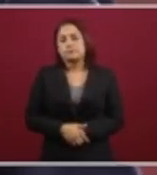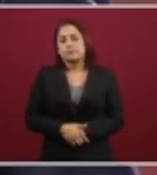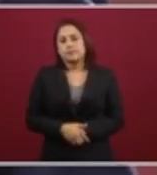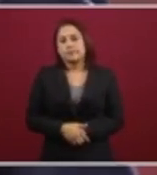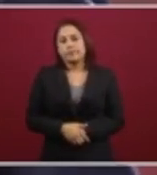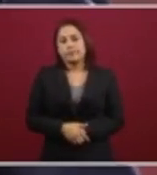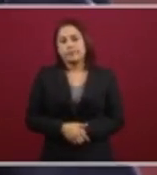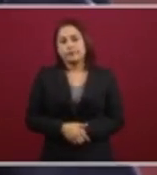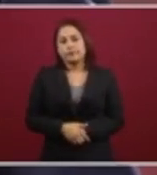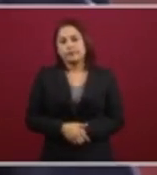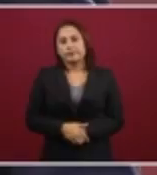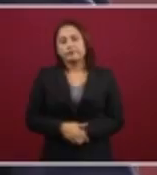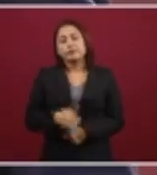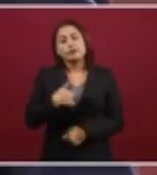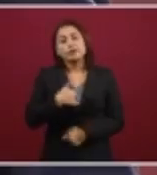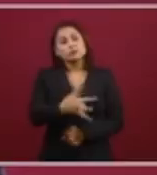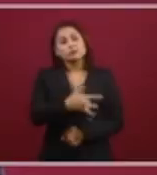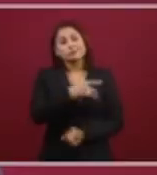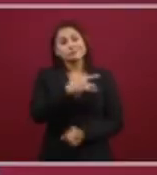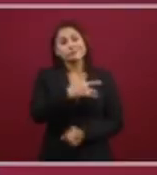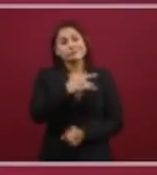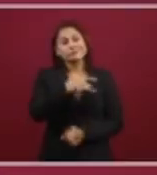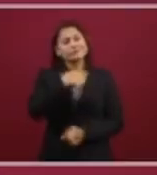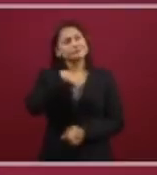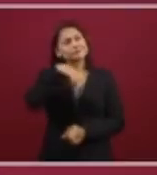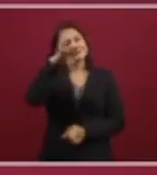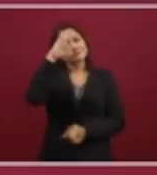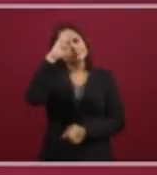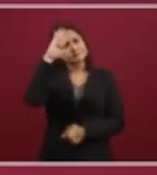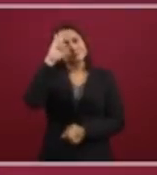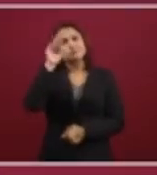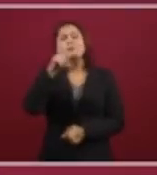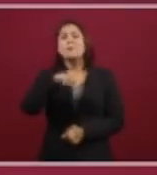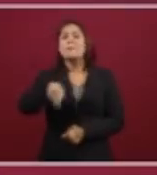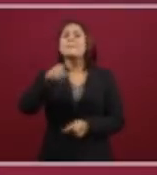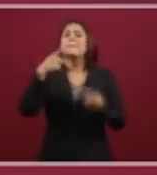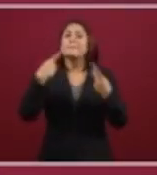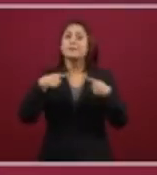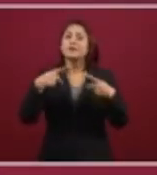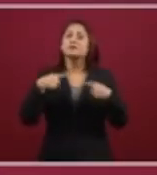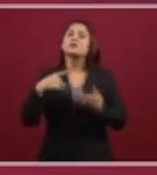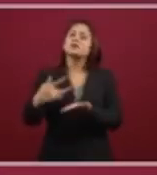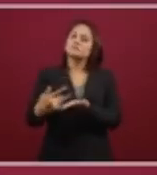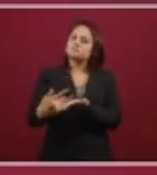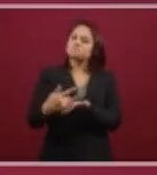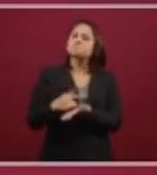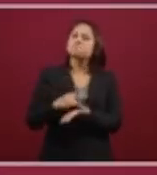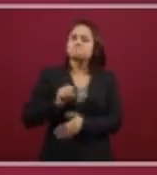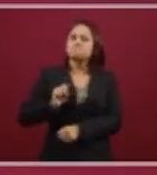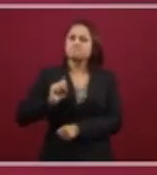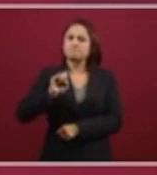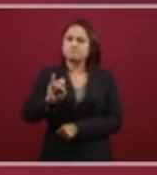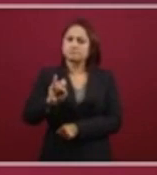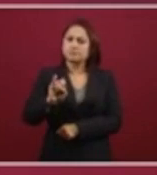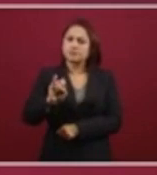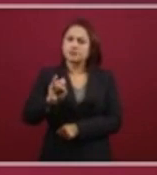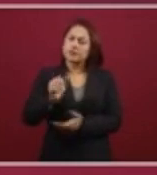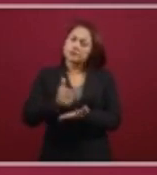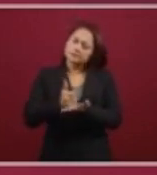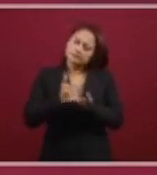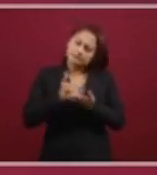yo siento que la gente nos está apoyando, nos está respaldando. Les agradezco